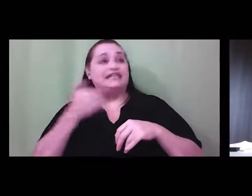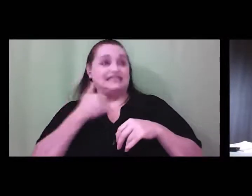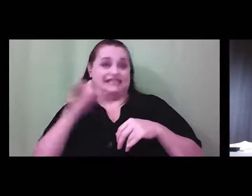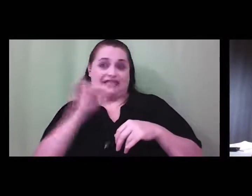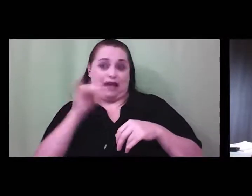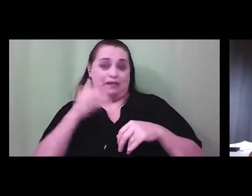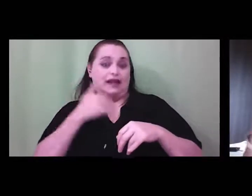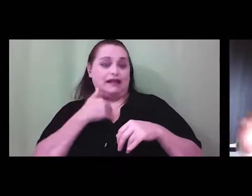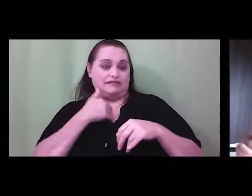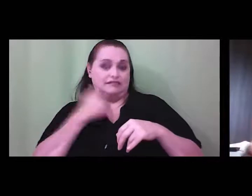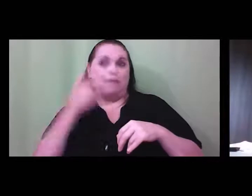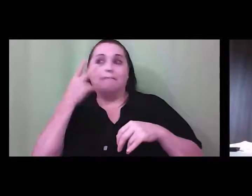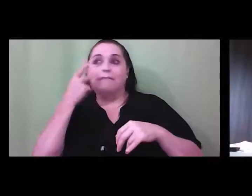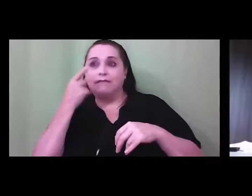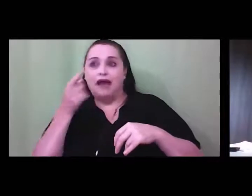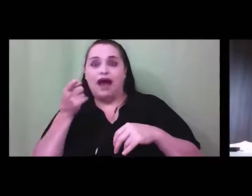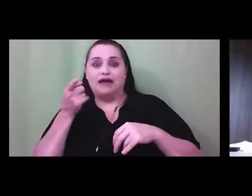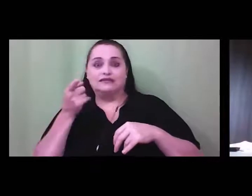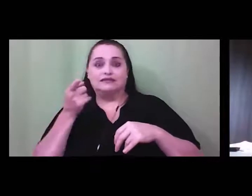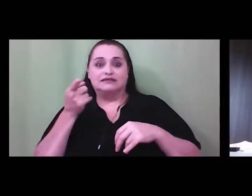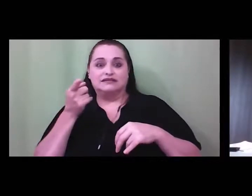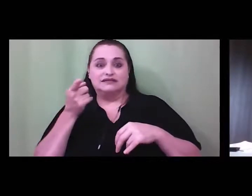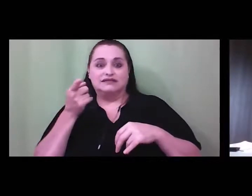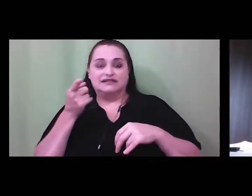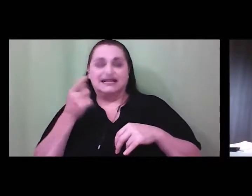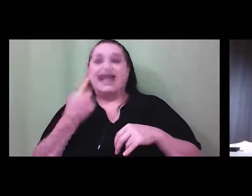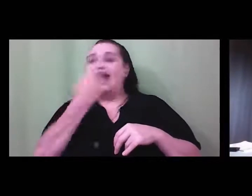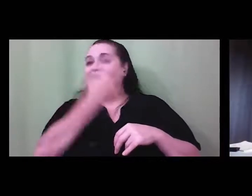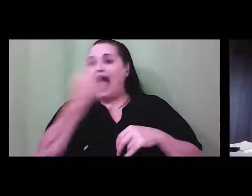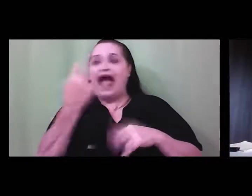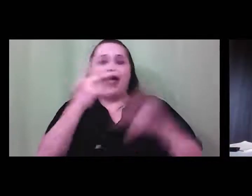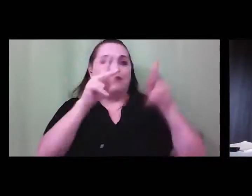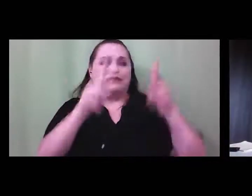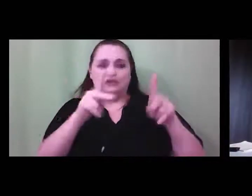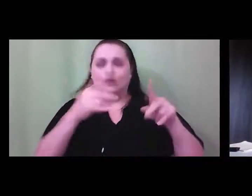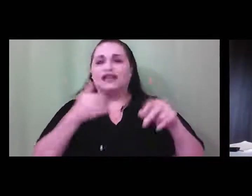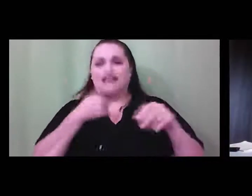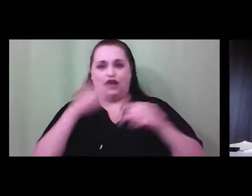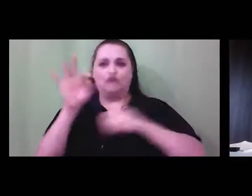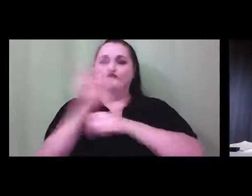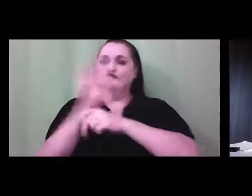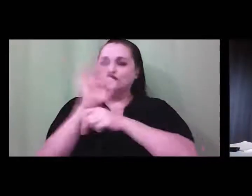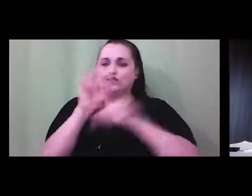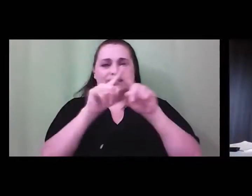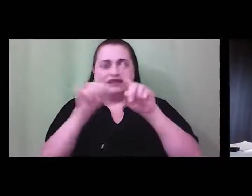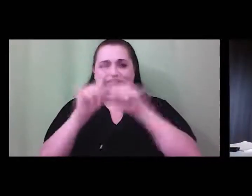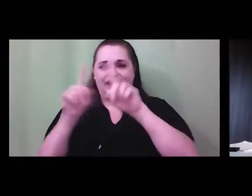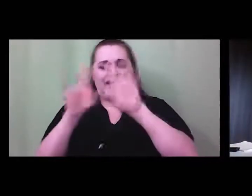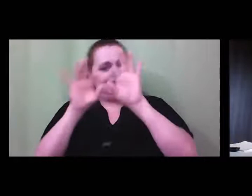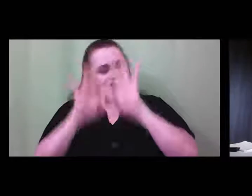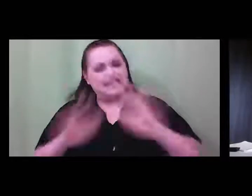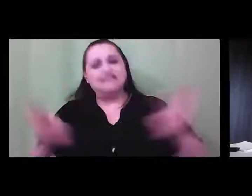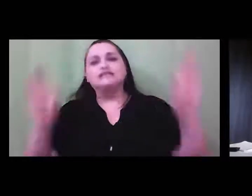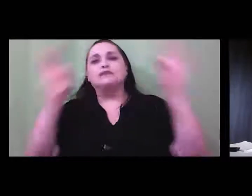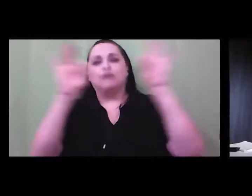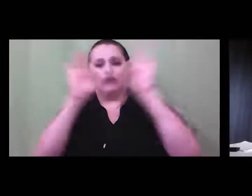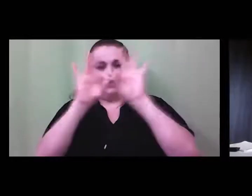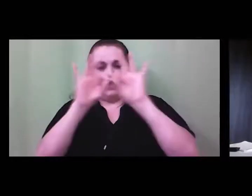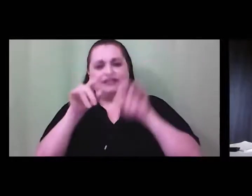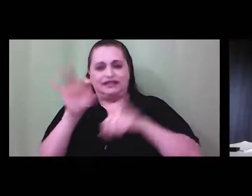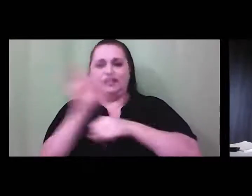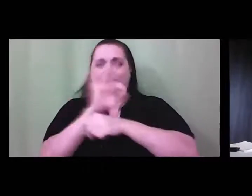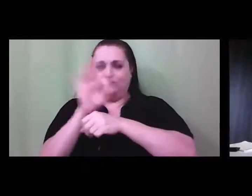los papás, ¿verdad? Bueno, es que cada quien tiene su función y es súper importante esa función,